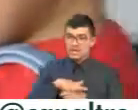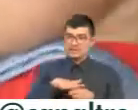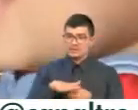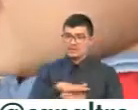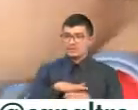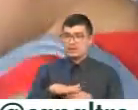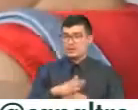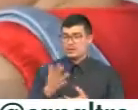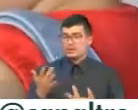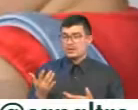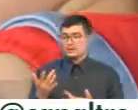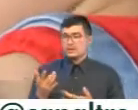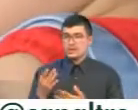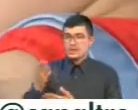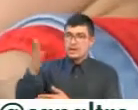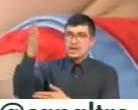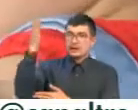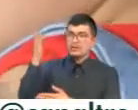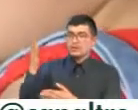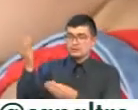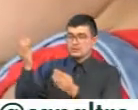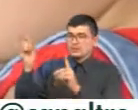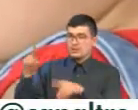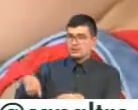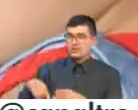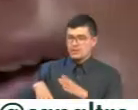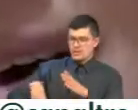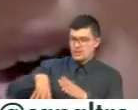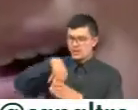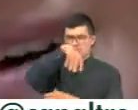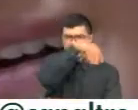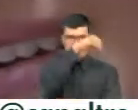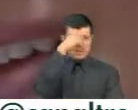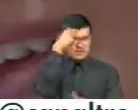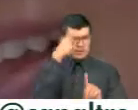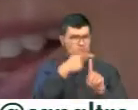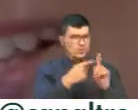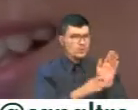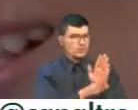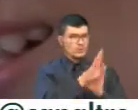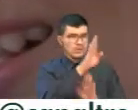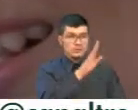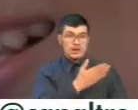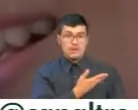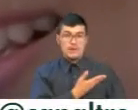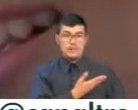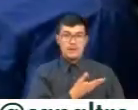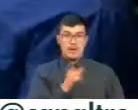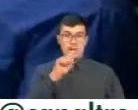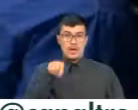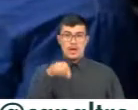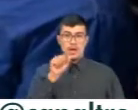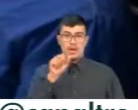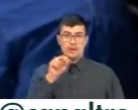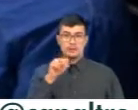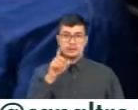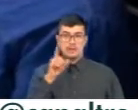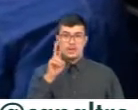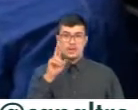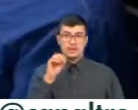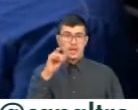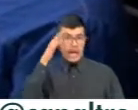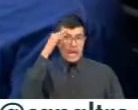sea que también nos saque victoriosos de esto. Sandra, su mamá, cree que esta es una prueba